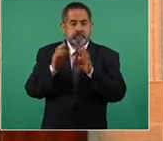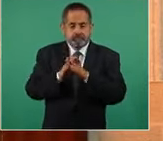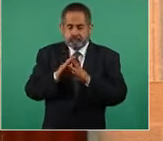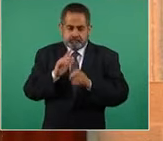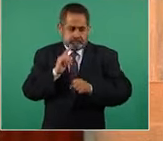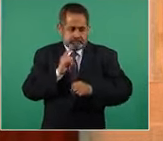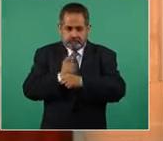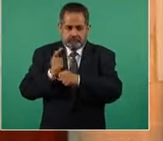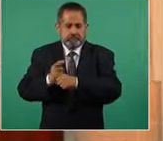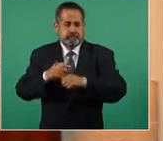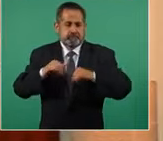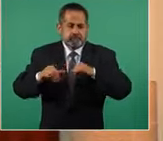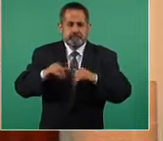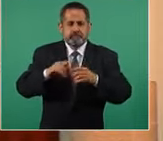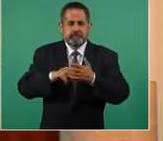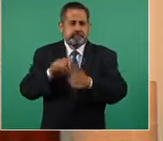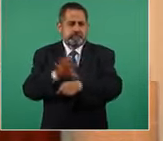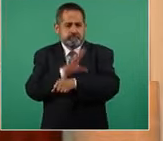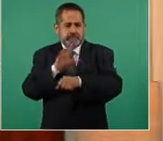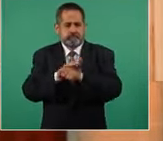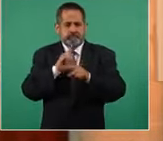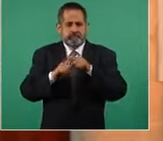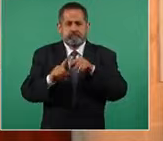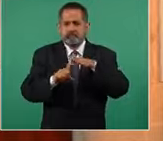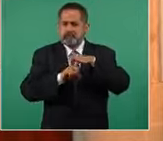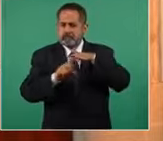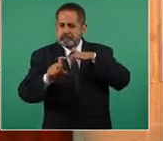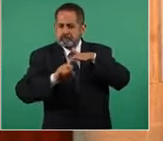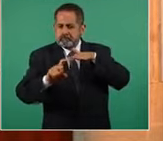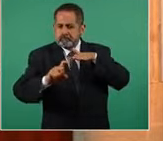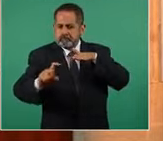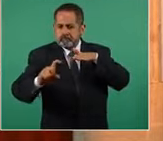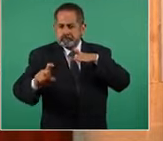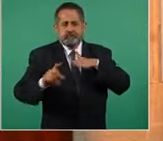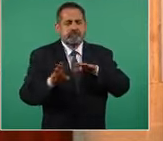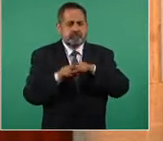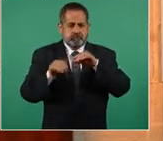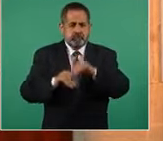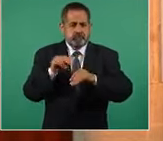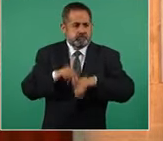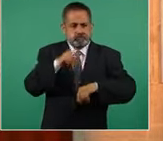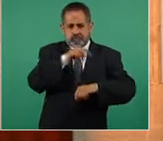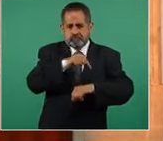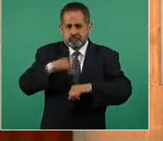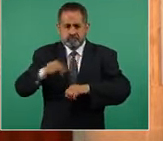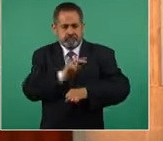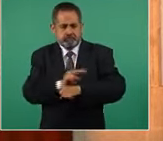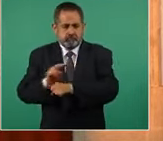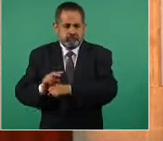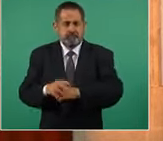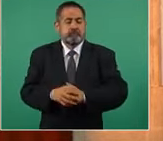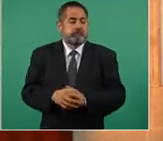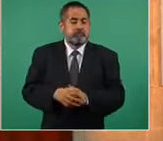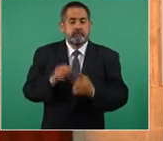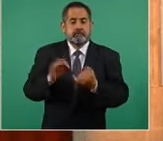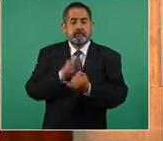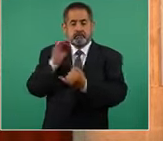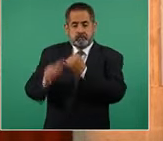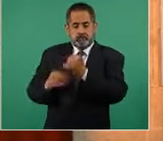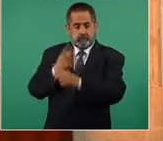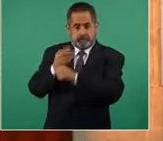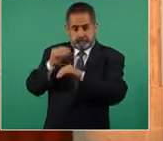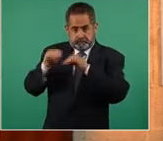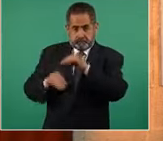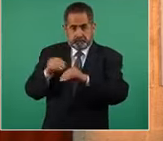detección, energía para la expresión de la parte que va eléctrica, puestos de control y casetas técnicas. Y finalmente la parte de donde